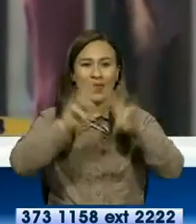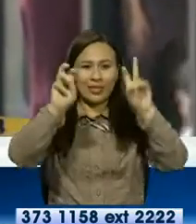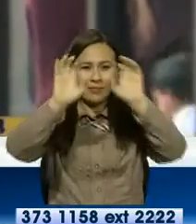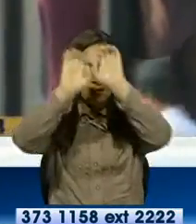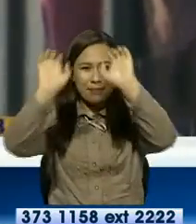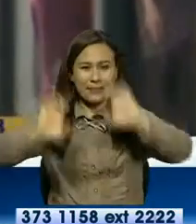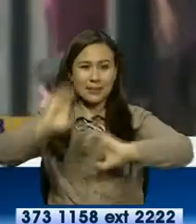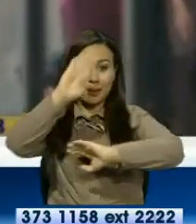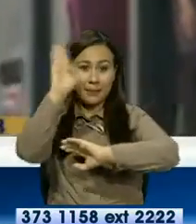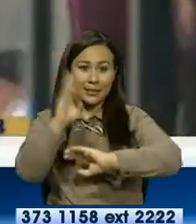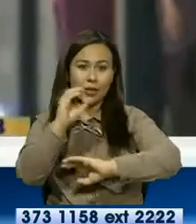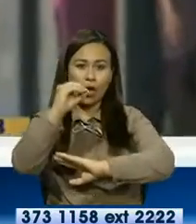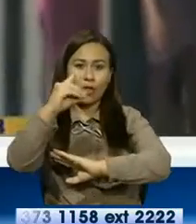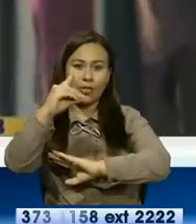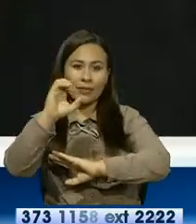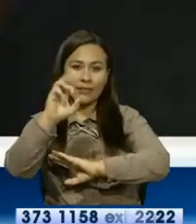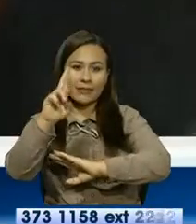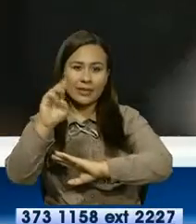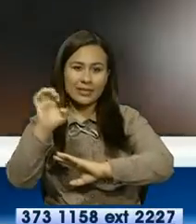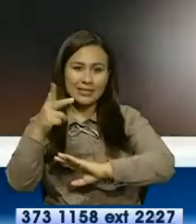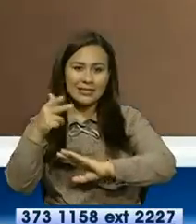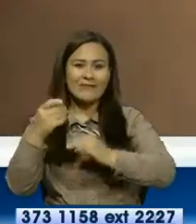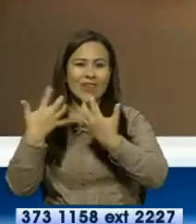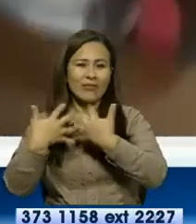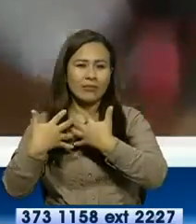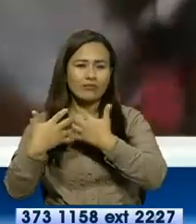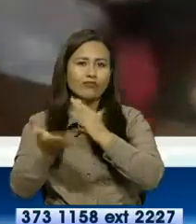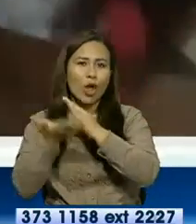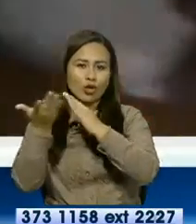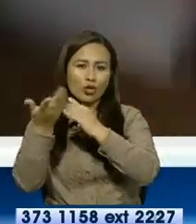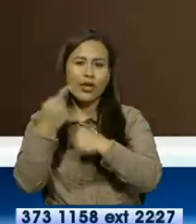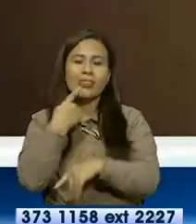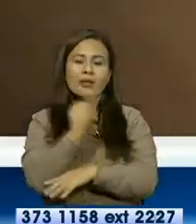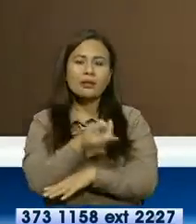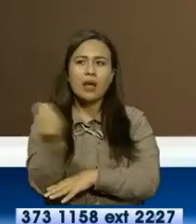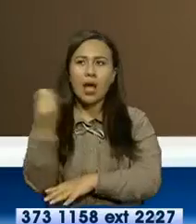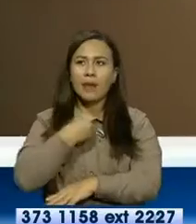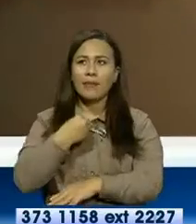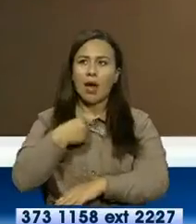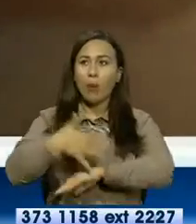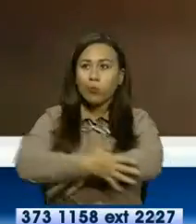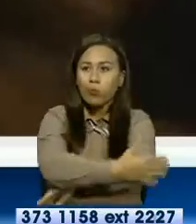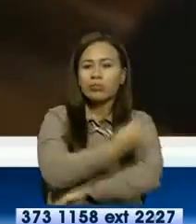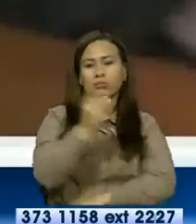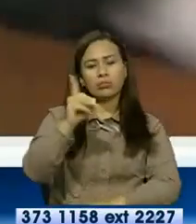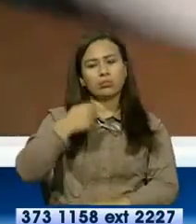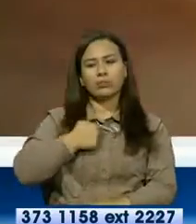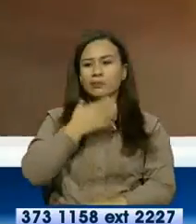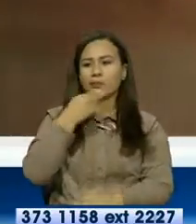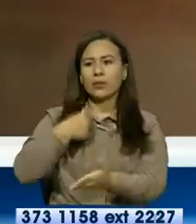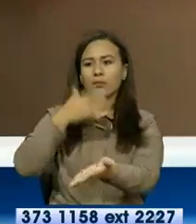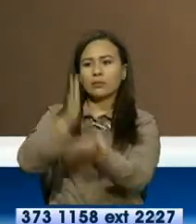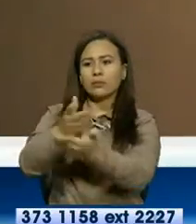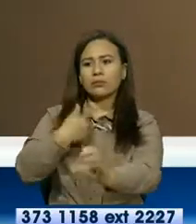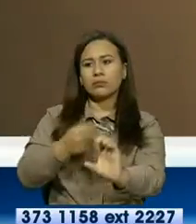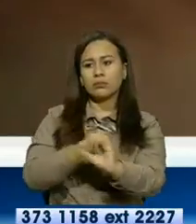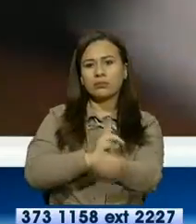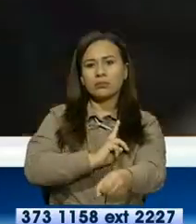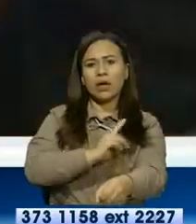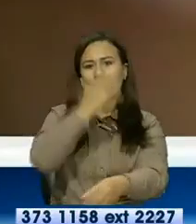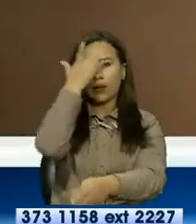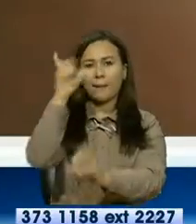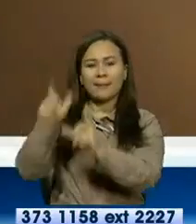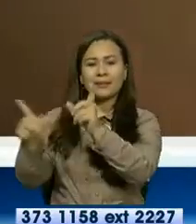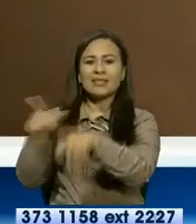Odebrecht, pero la situación se agravó con la difusión de varios videos expuestos por la bancada del movimiento Fuerza Popular, liderada